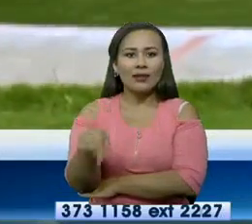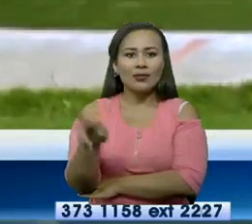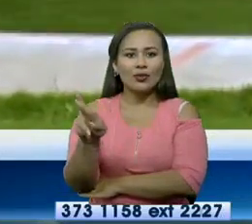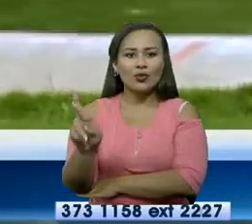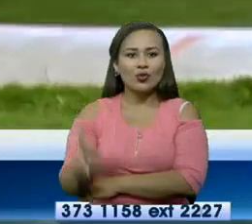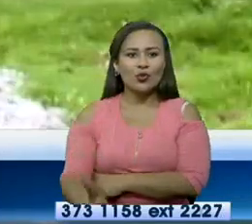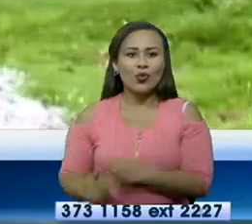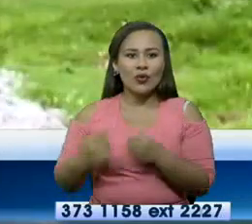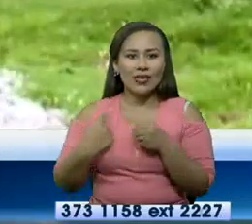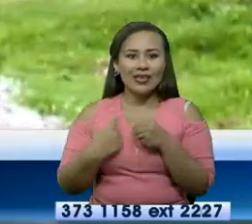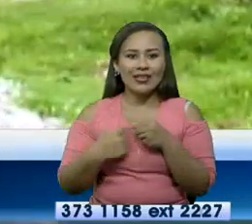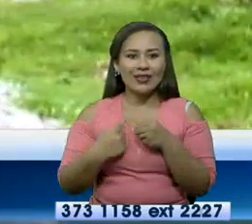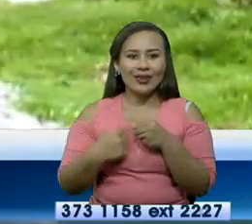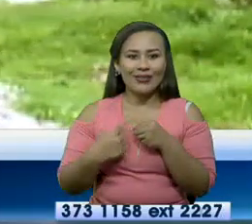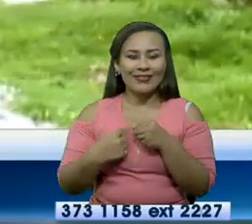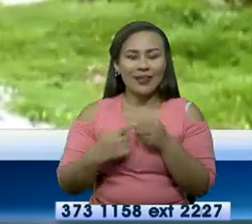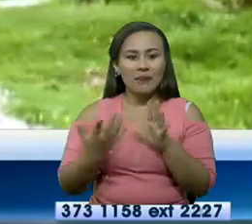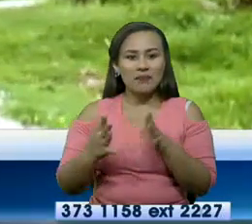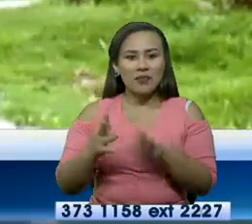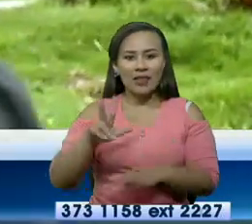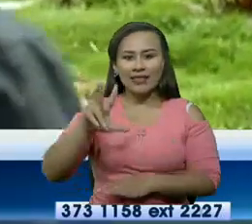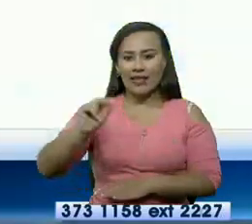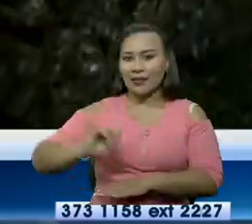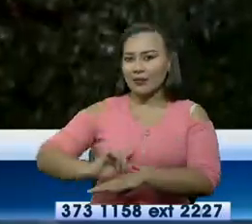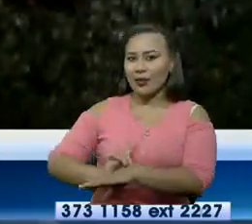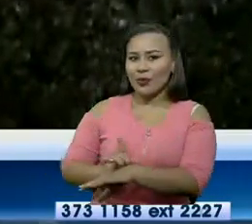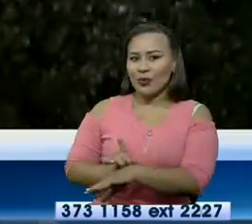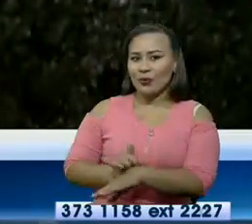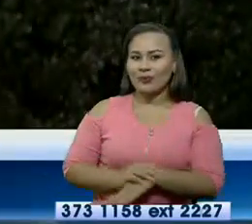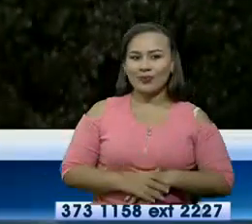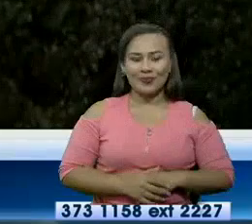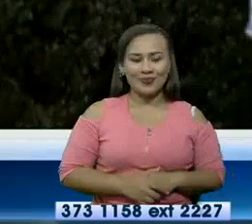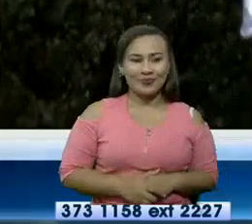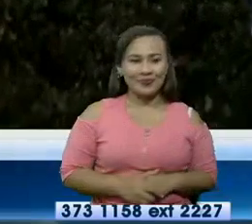de la ciudad de Quito, aproximadamente a 30 minutos.